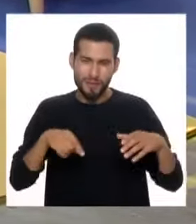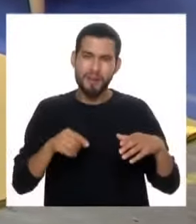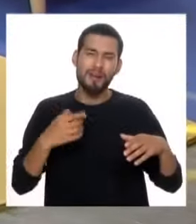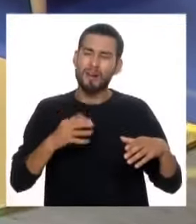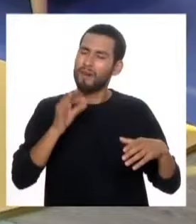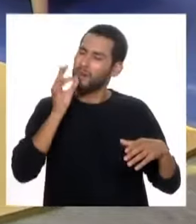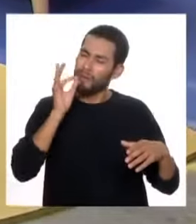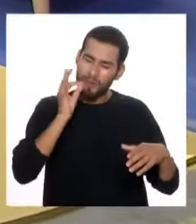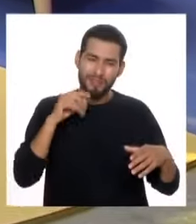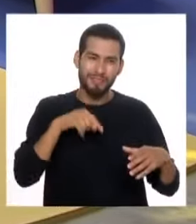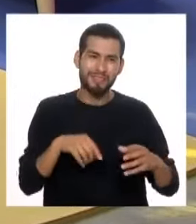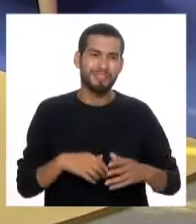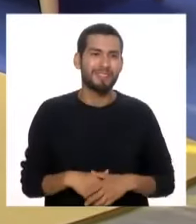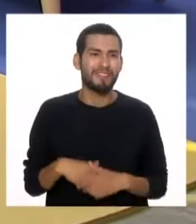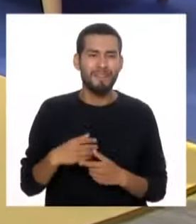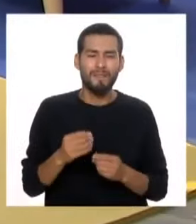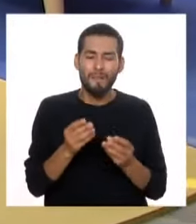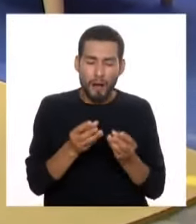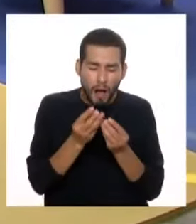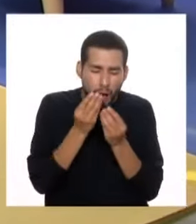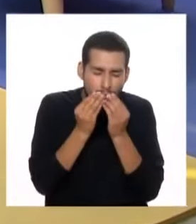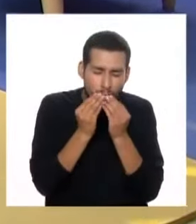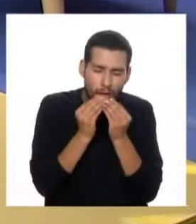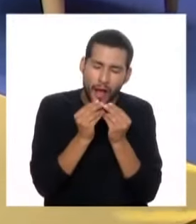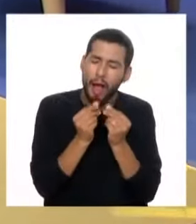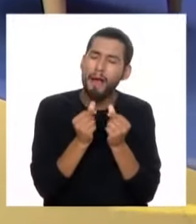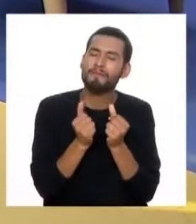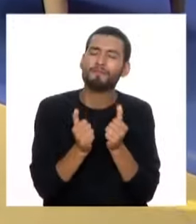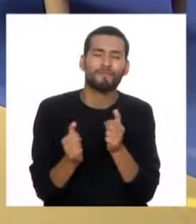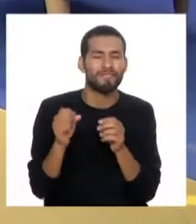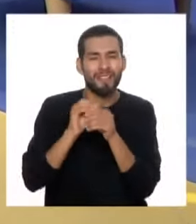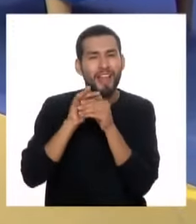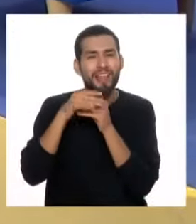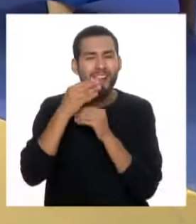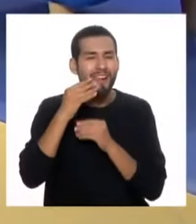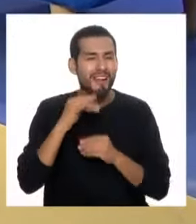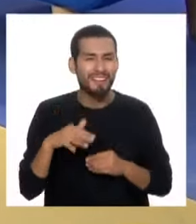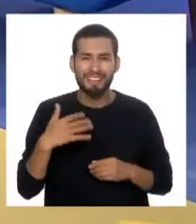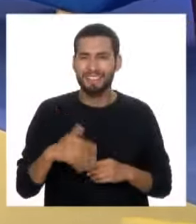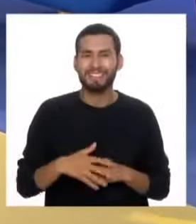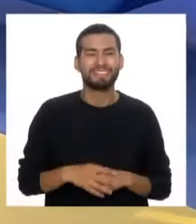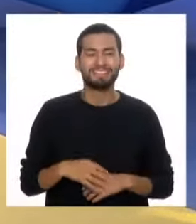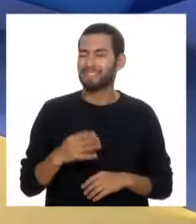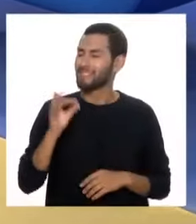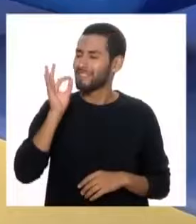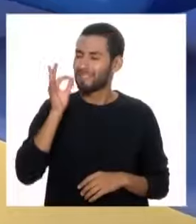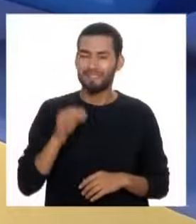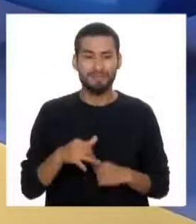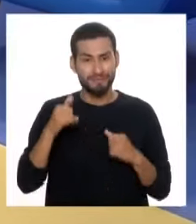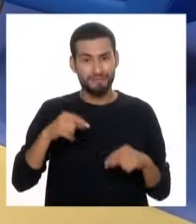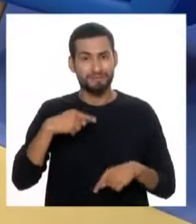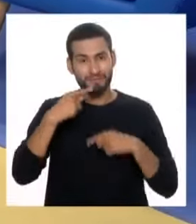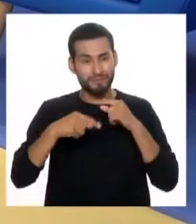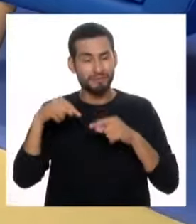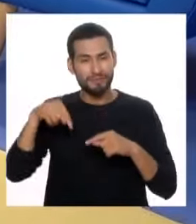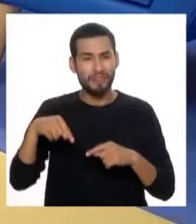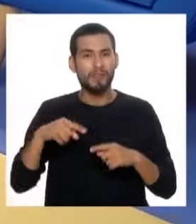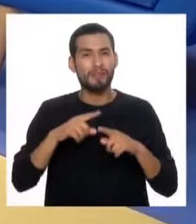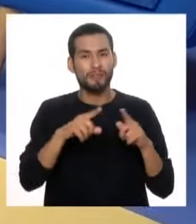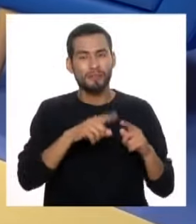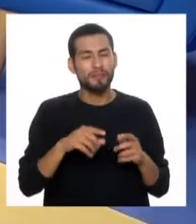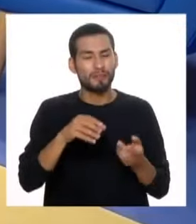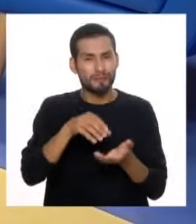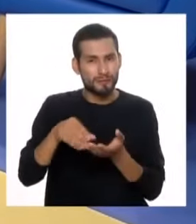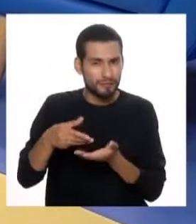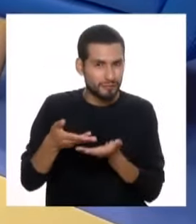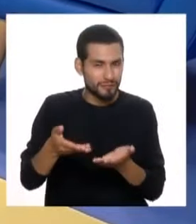Una cosa deliciosa que se te chorreaba el manjar por un lado. Riquísimo, riquísimo. Así que hoy día vamos a hablar de nuestros postres.